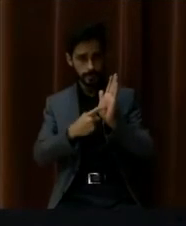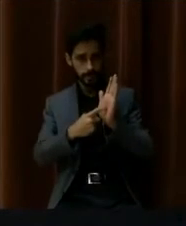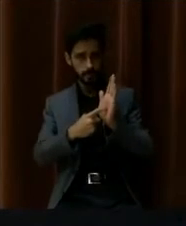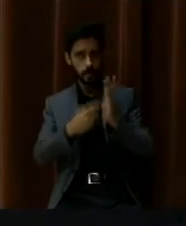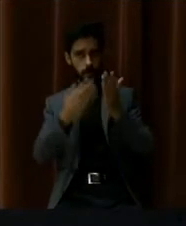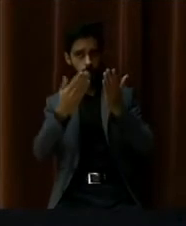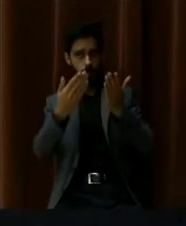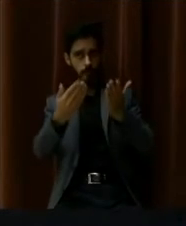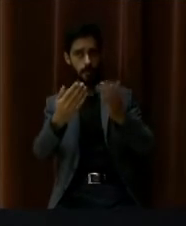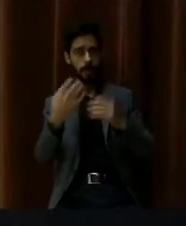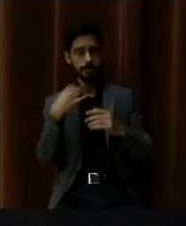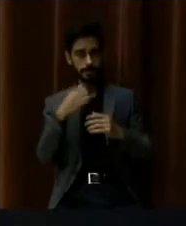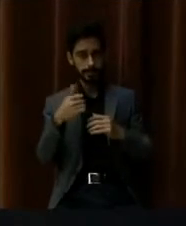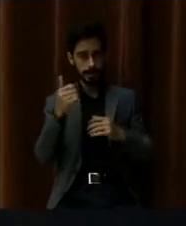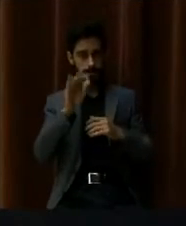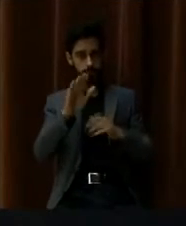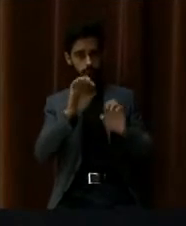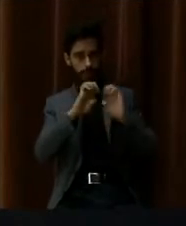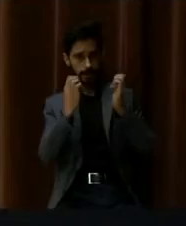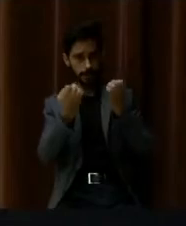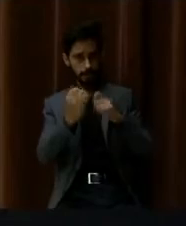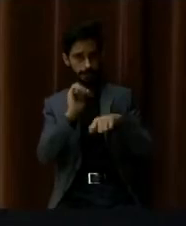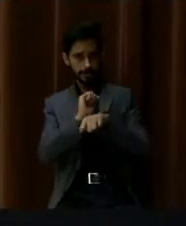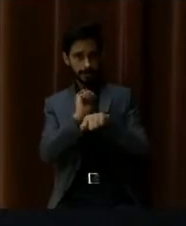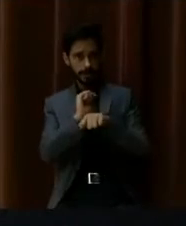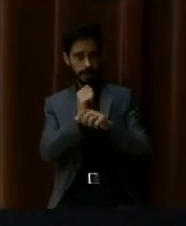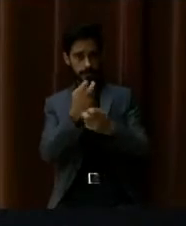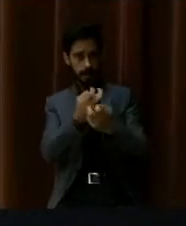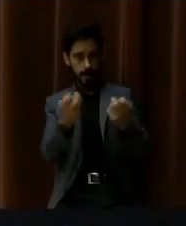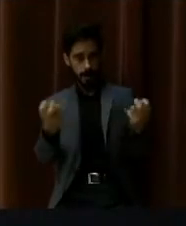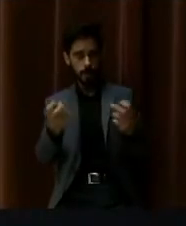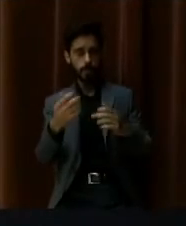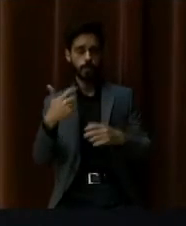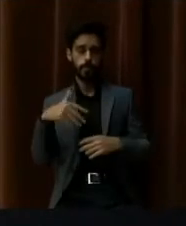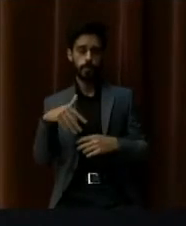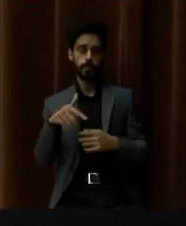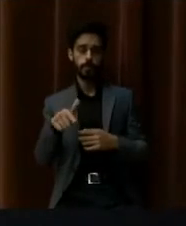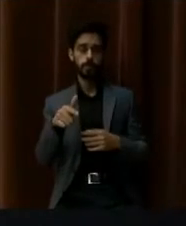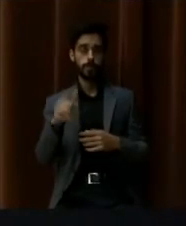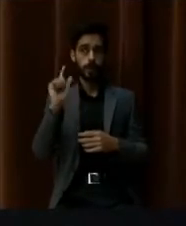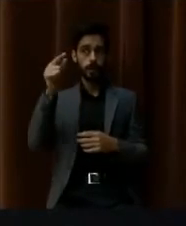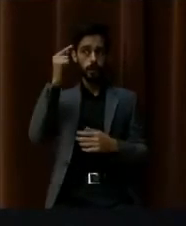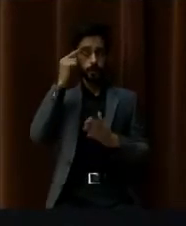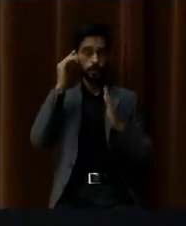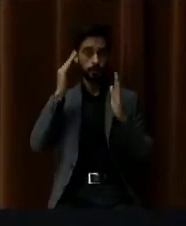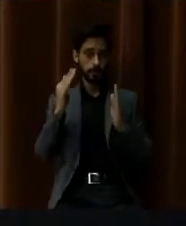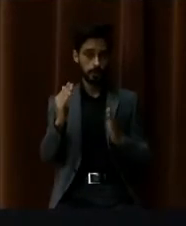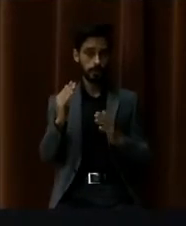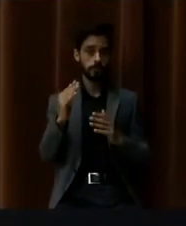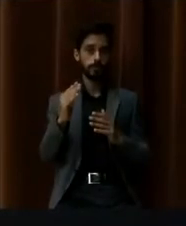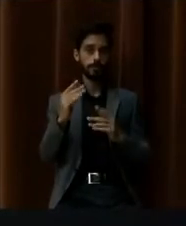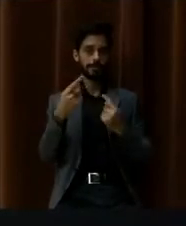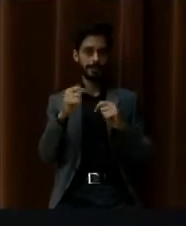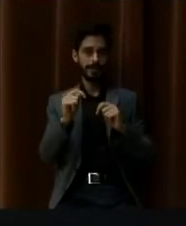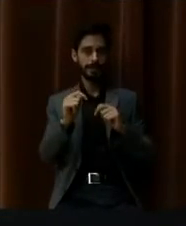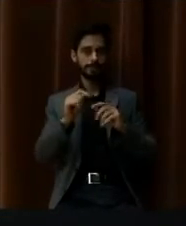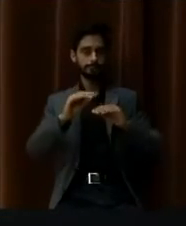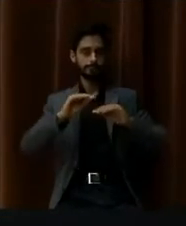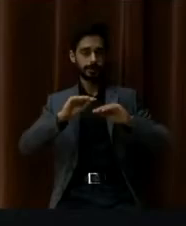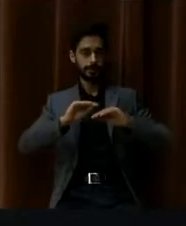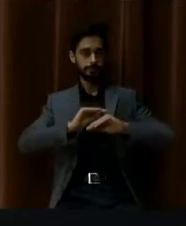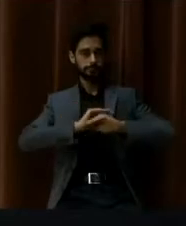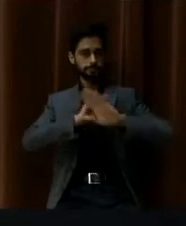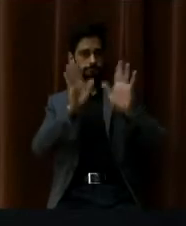secretario y todo su equipo de trabajo durante la mañana de hoy para como bien ha instruido la gobernadora viabilizar una transición